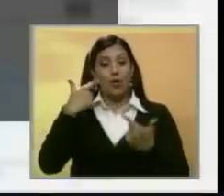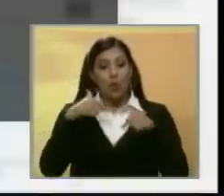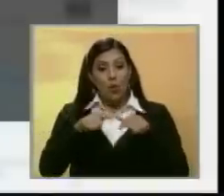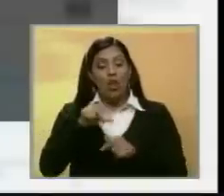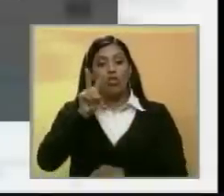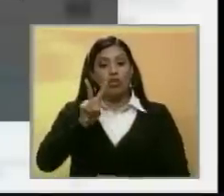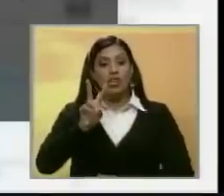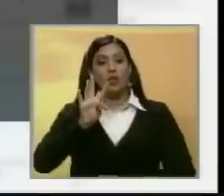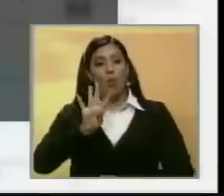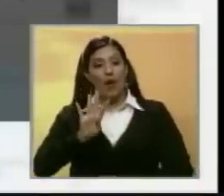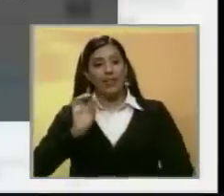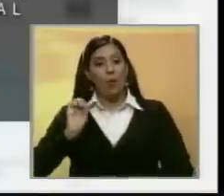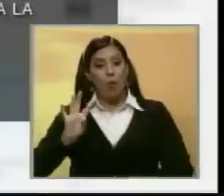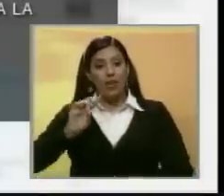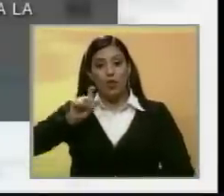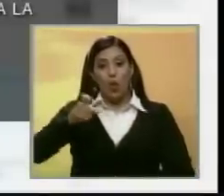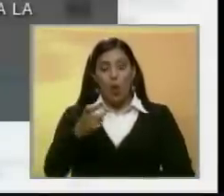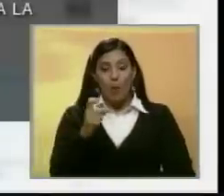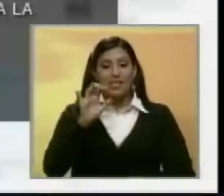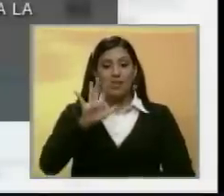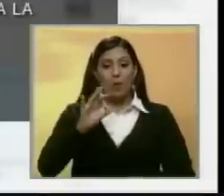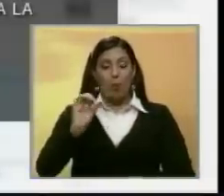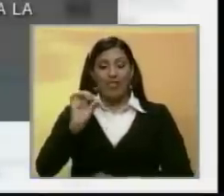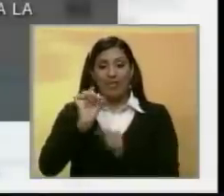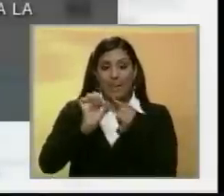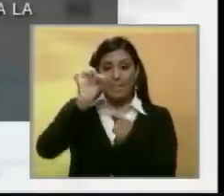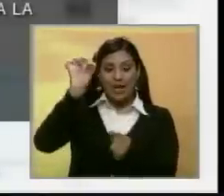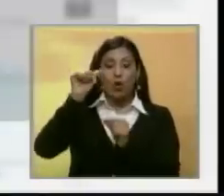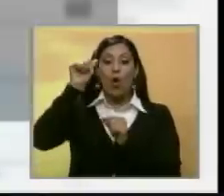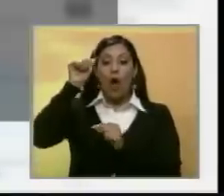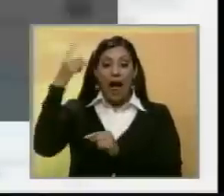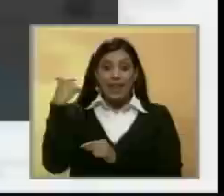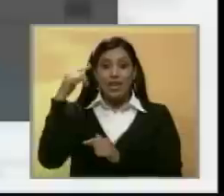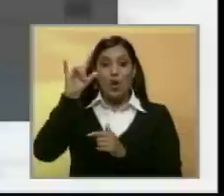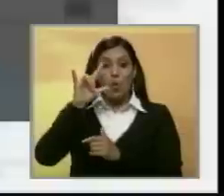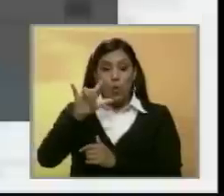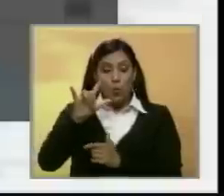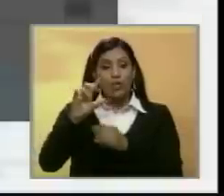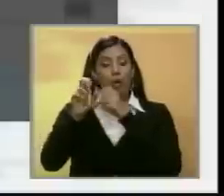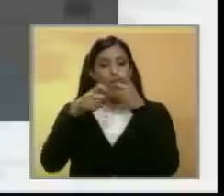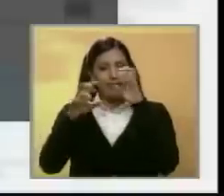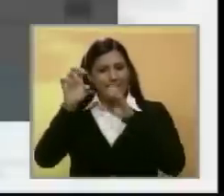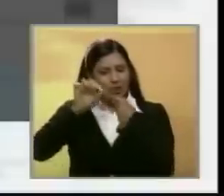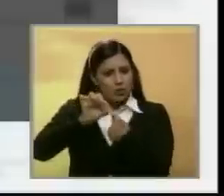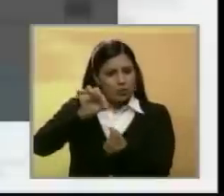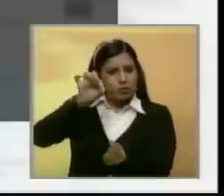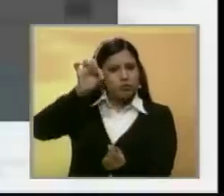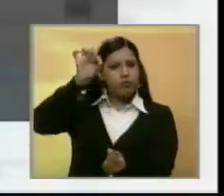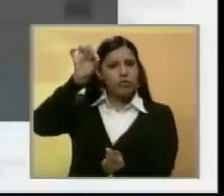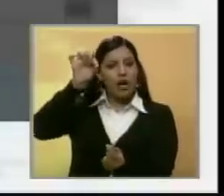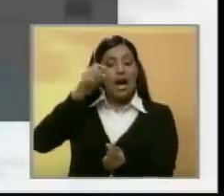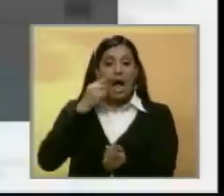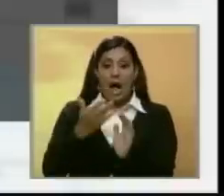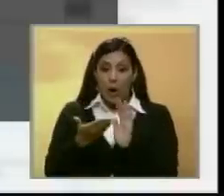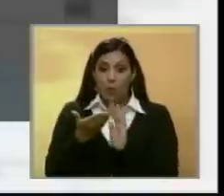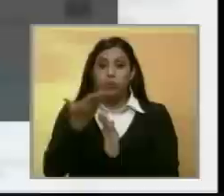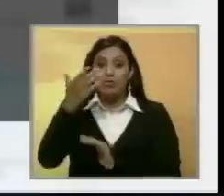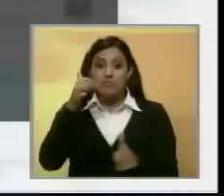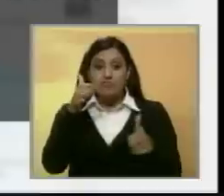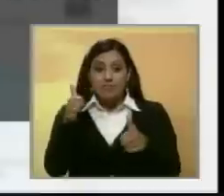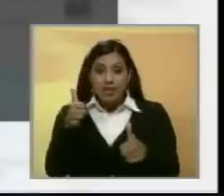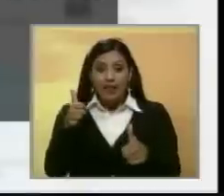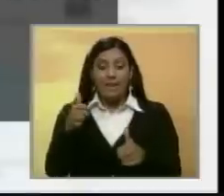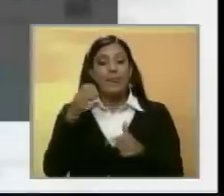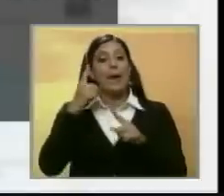en 244,50 metros y al realizar este lunes las revisiones de la profundidad de los dragados observaron el incremento de